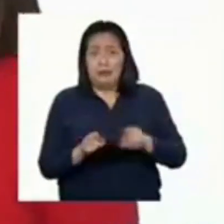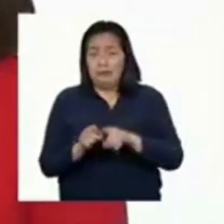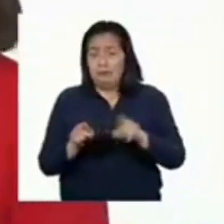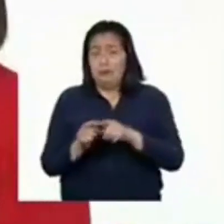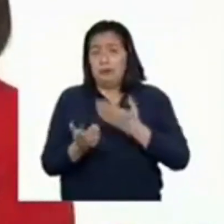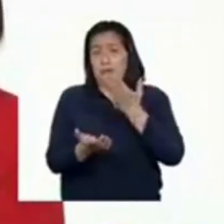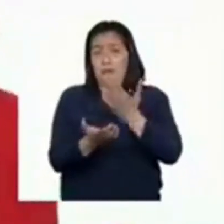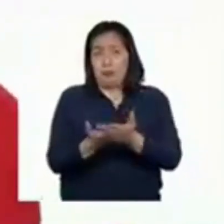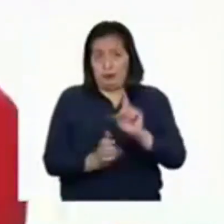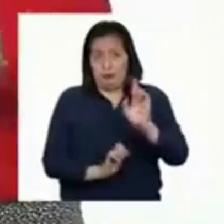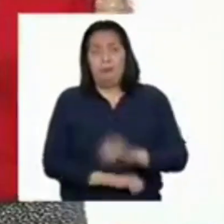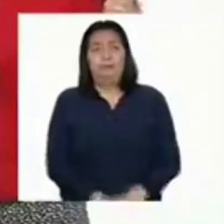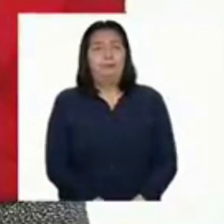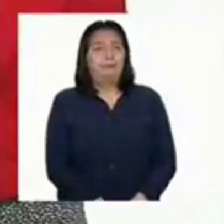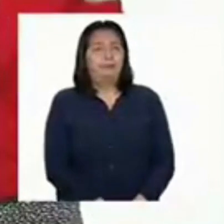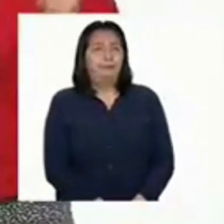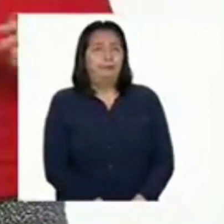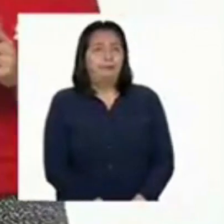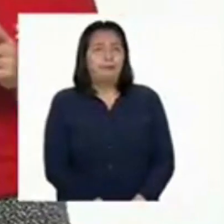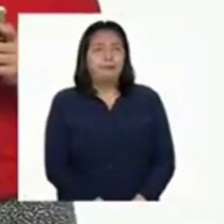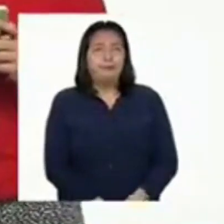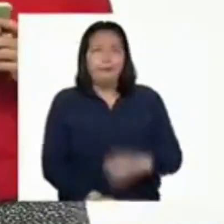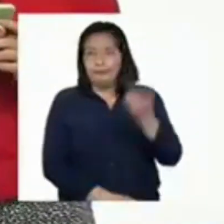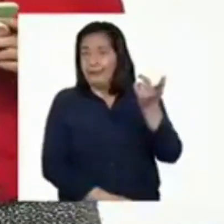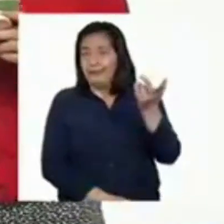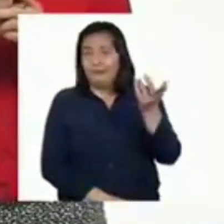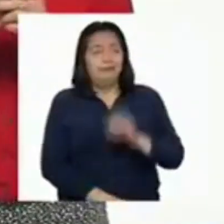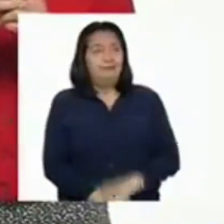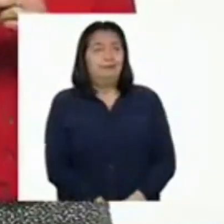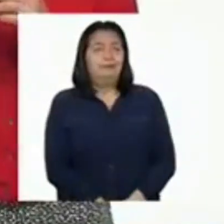mensaje su propuesta para los argumentos. Aquí lo tenemos.